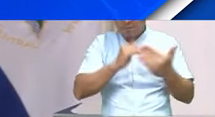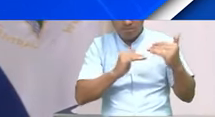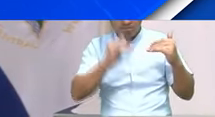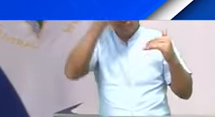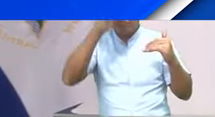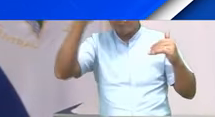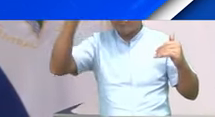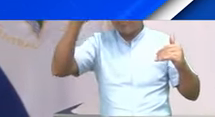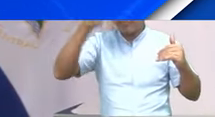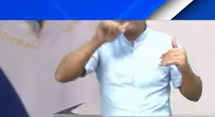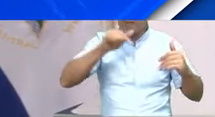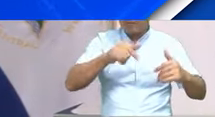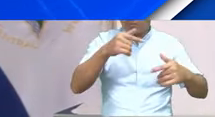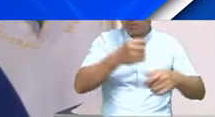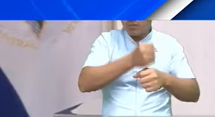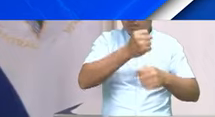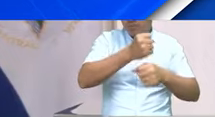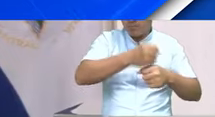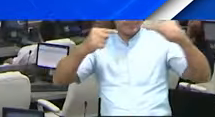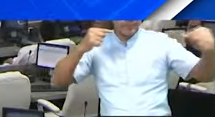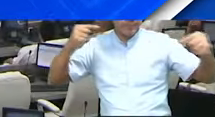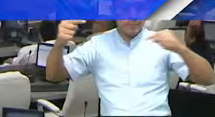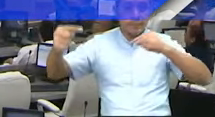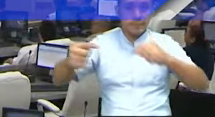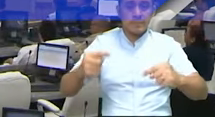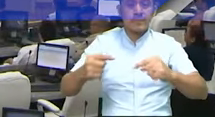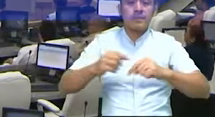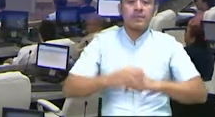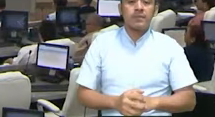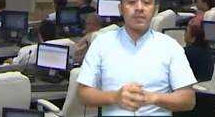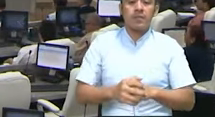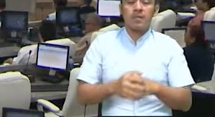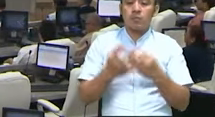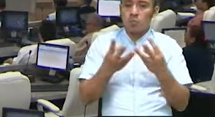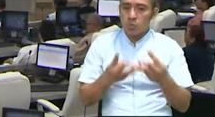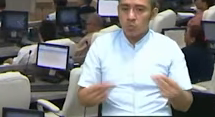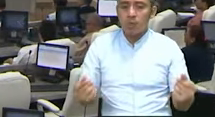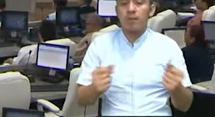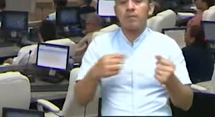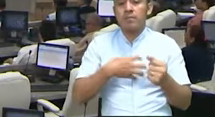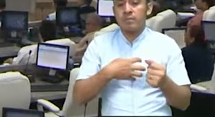más allá de duplicar la producción. Noticias 12, Darlene Téllez.